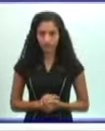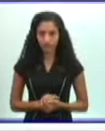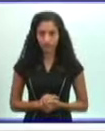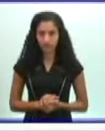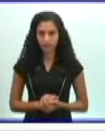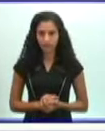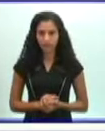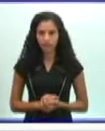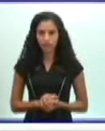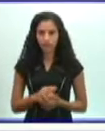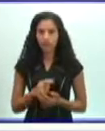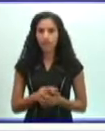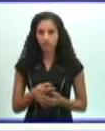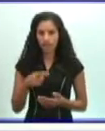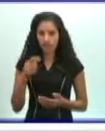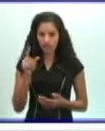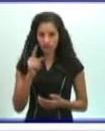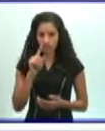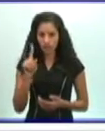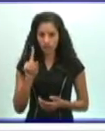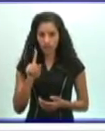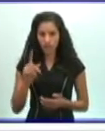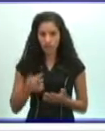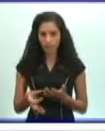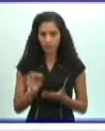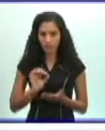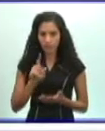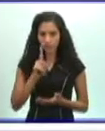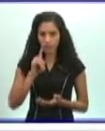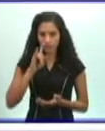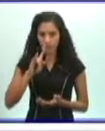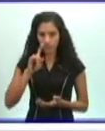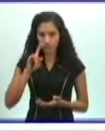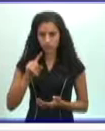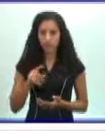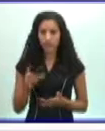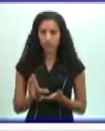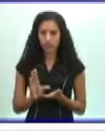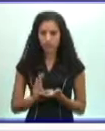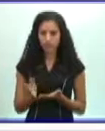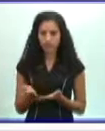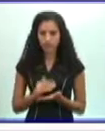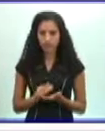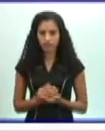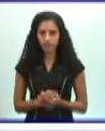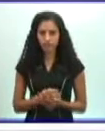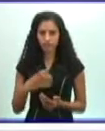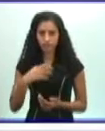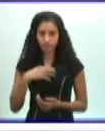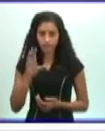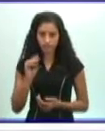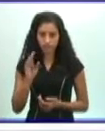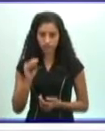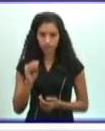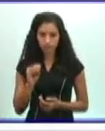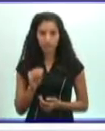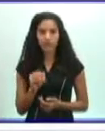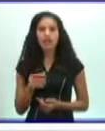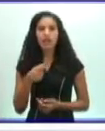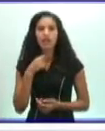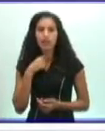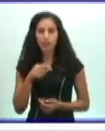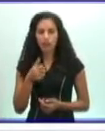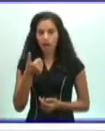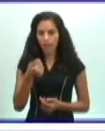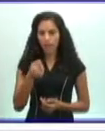es el ejercicio 11 de la página 119 de tu libro de texto y nos plantea que siendo A y B